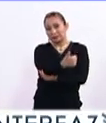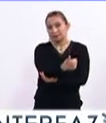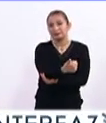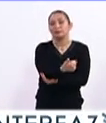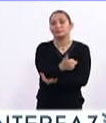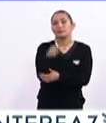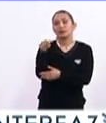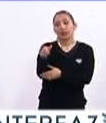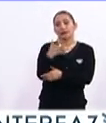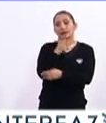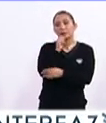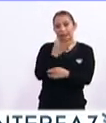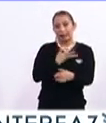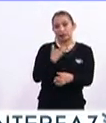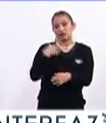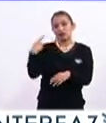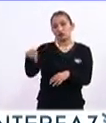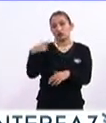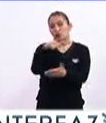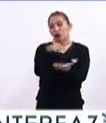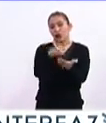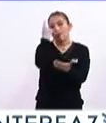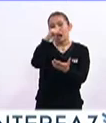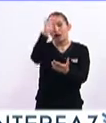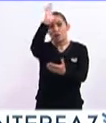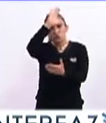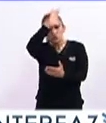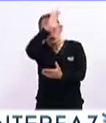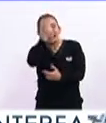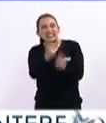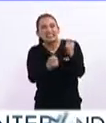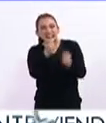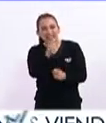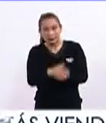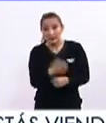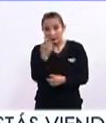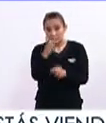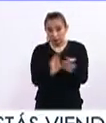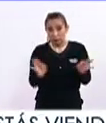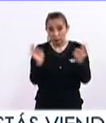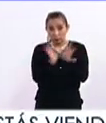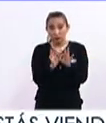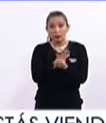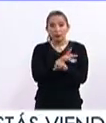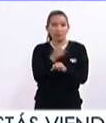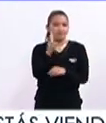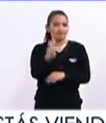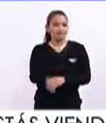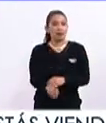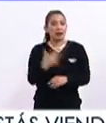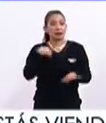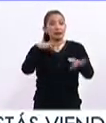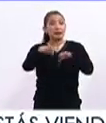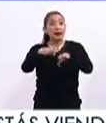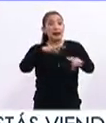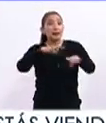académicas, que tienen también sus propios espacios culturales. Esto es muy importante porque es efectivamente la